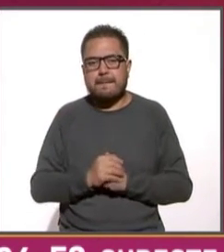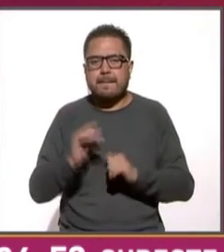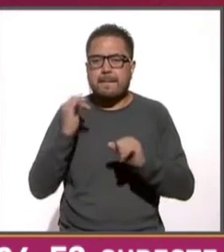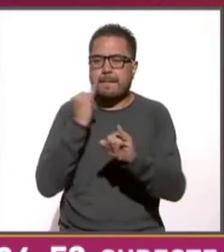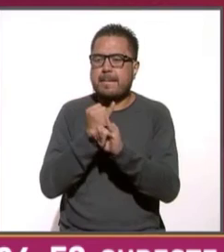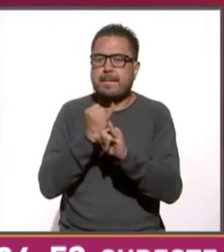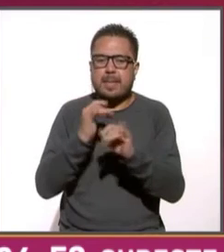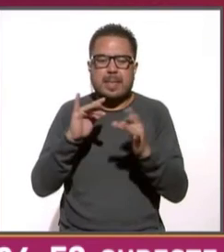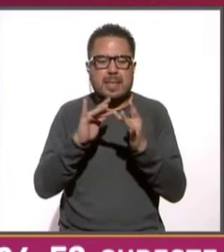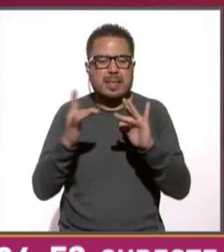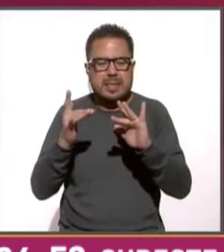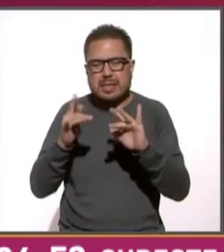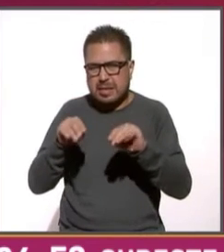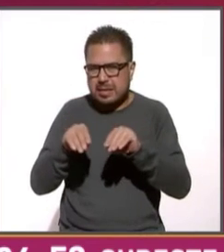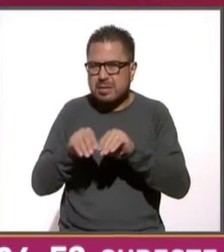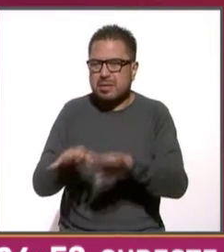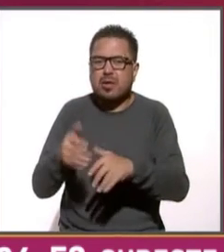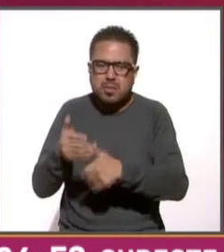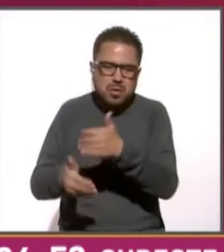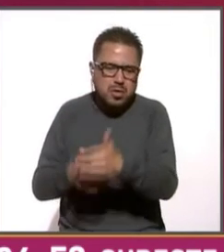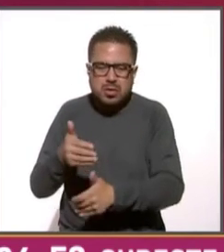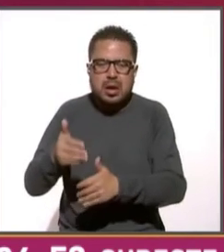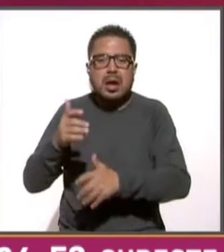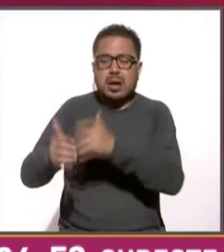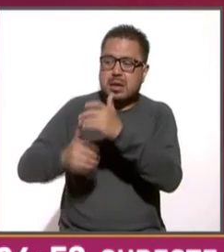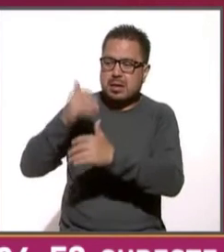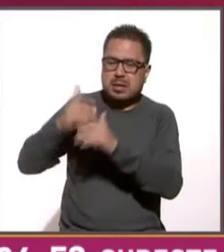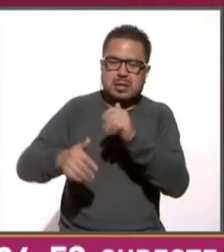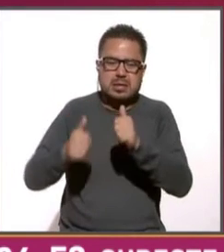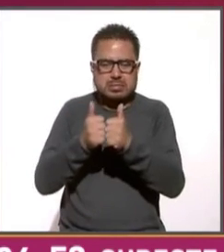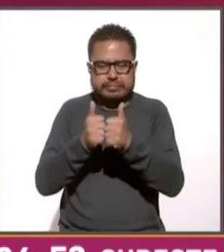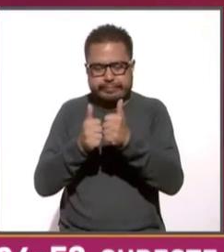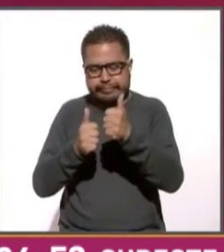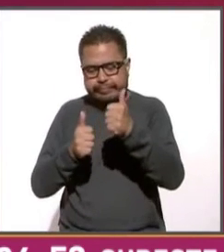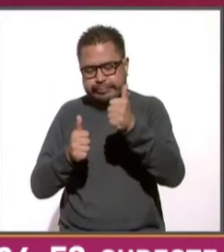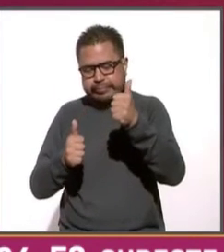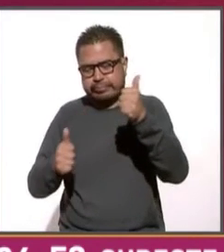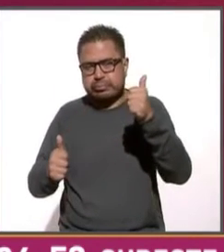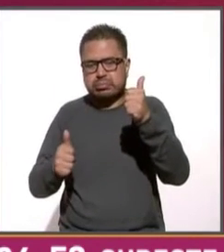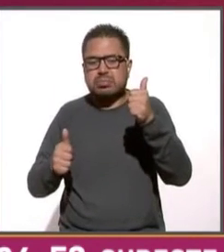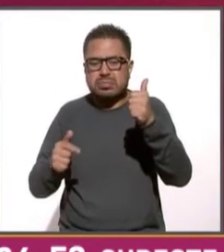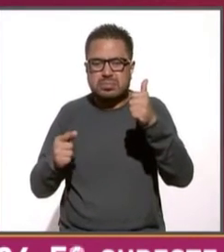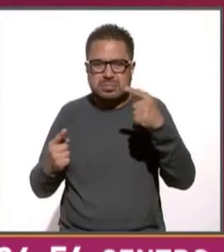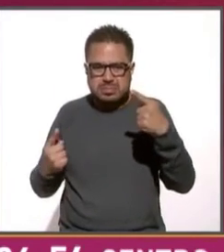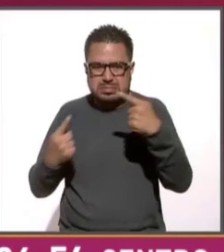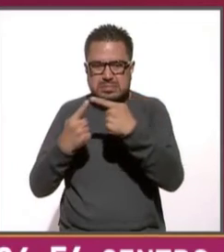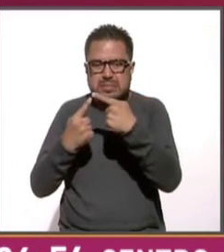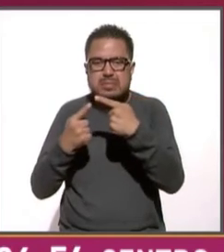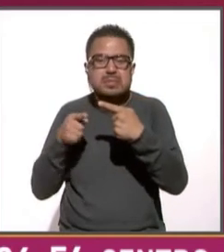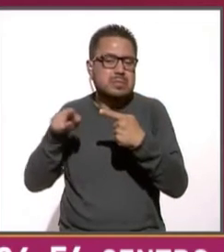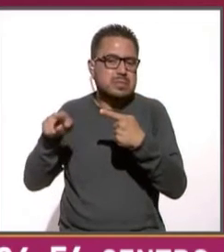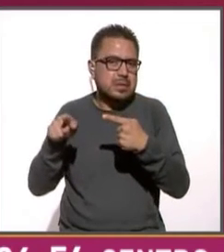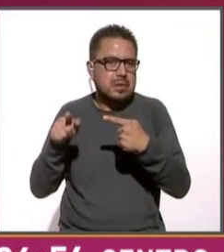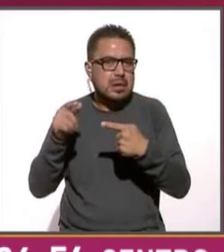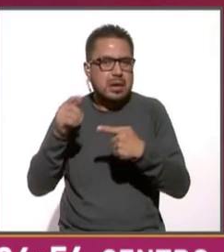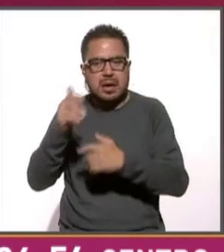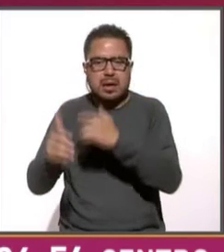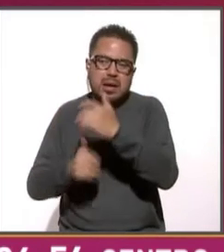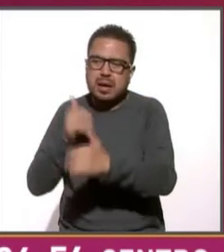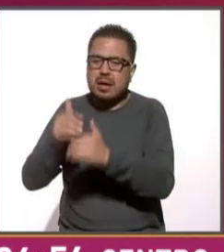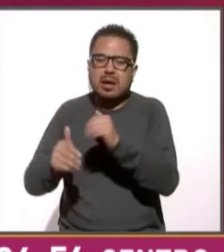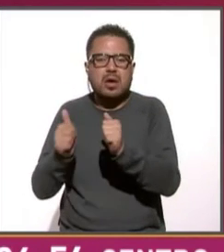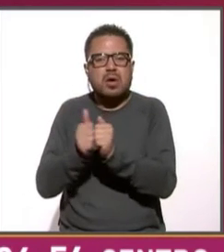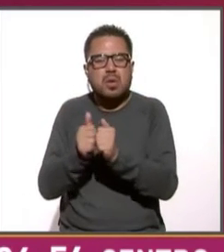sociales progresistas, y al final se separa esta curva, digamos, queda al final